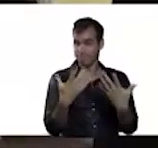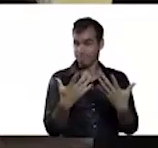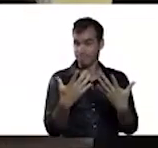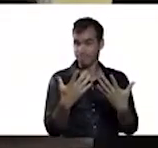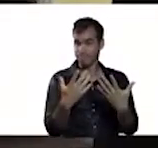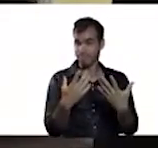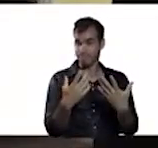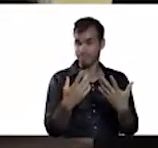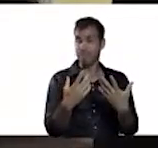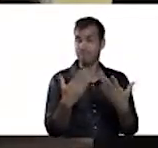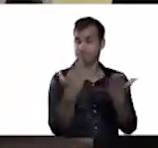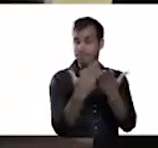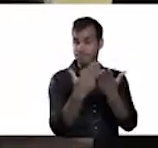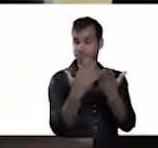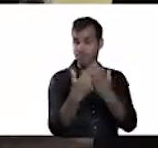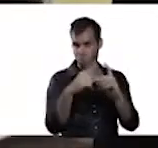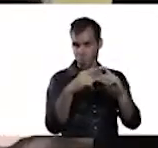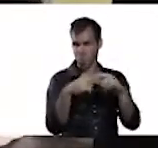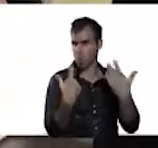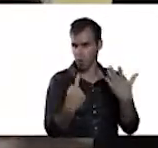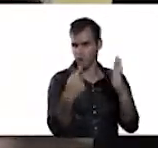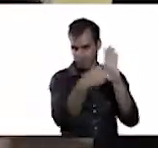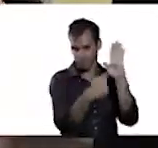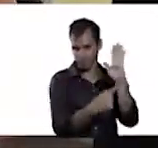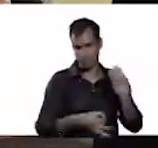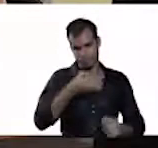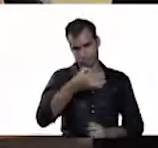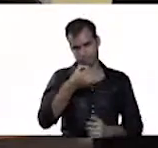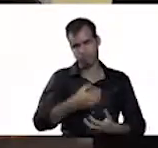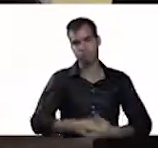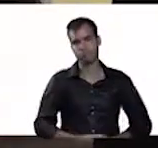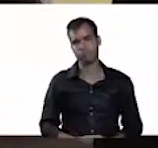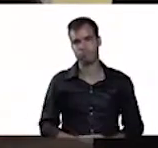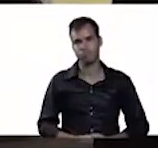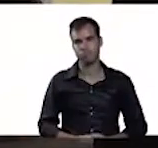objetivo, tenemos que trabajar los siguientes contenidos.